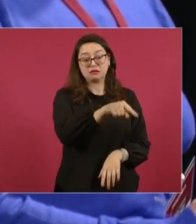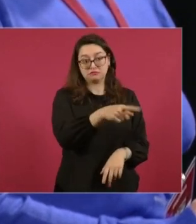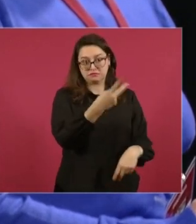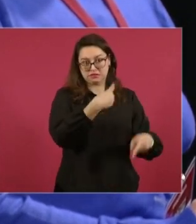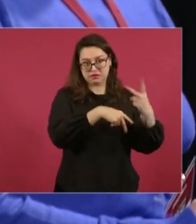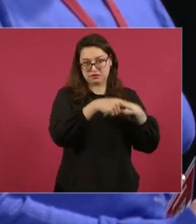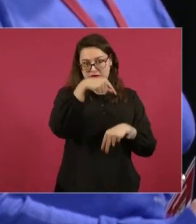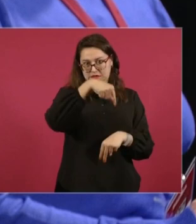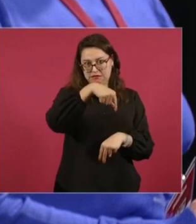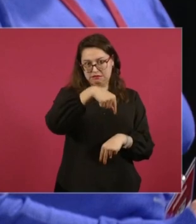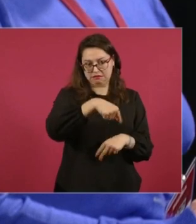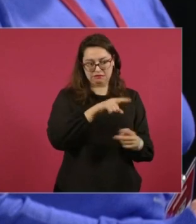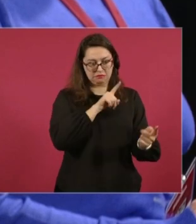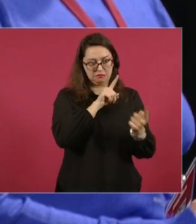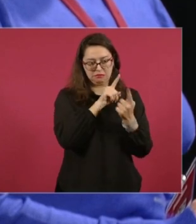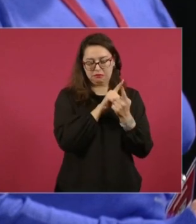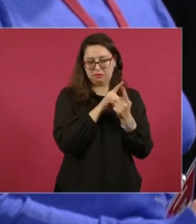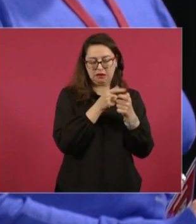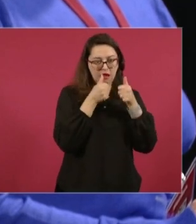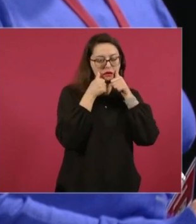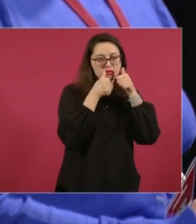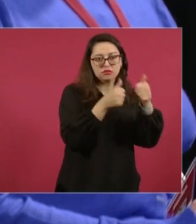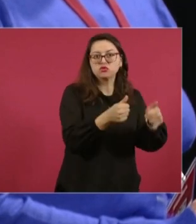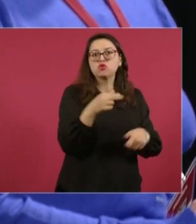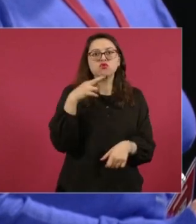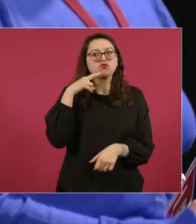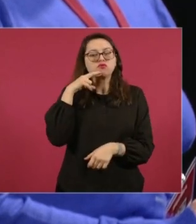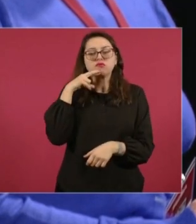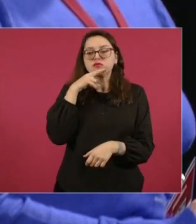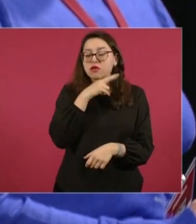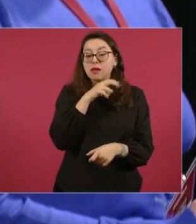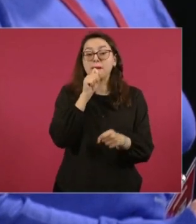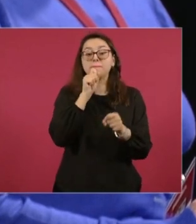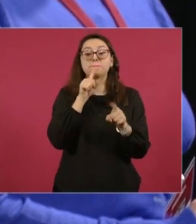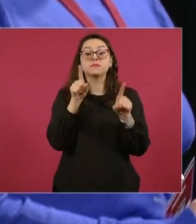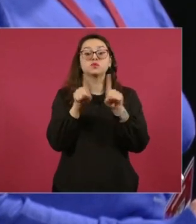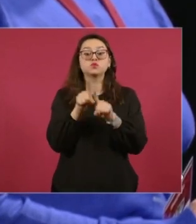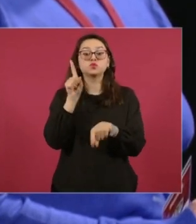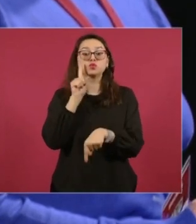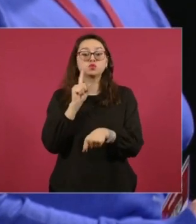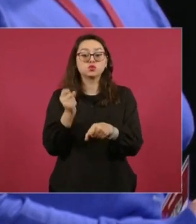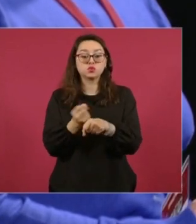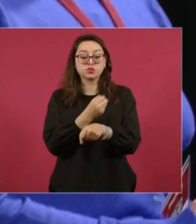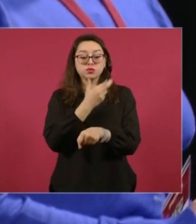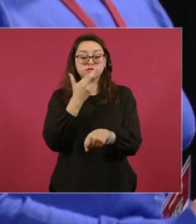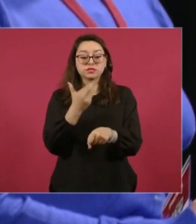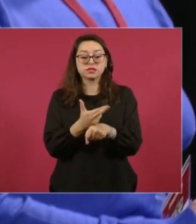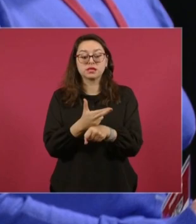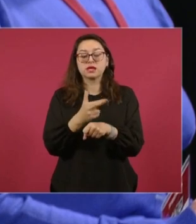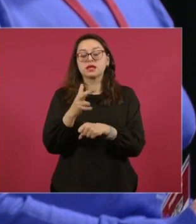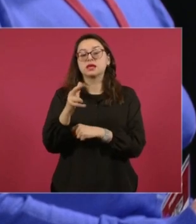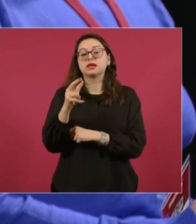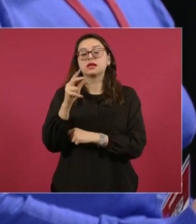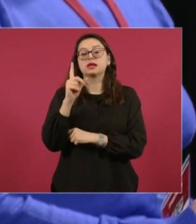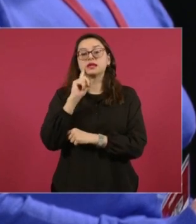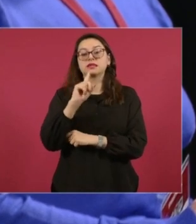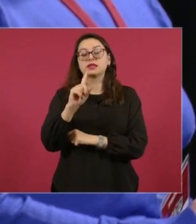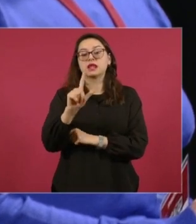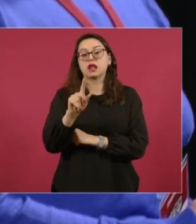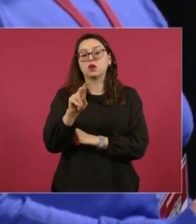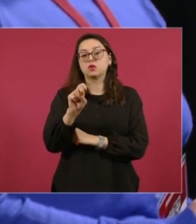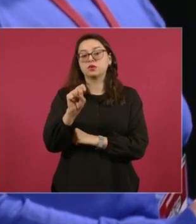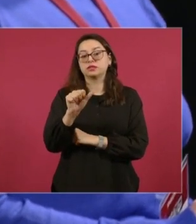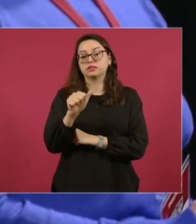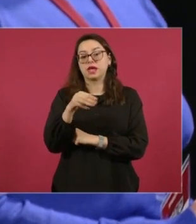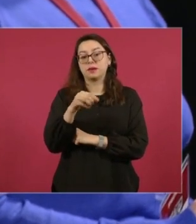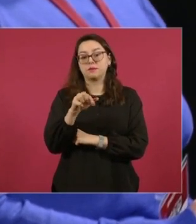recinto. También les atendió la secretaria de Gobernación, Luisa María Alcalde,